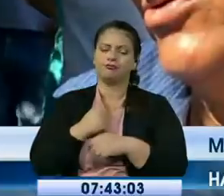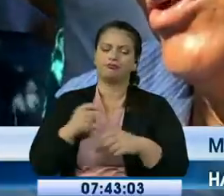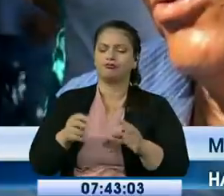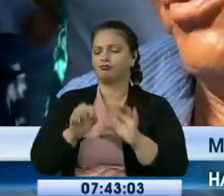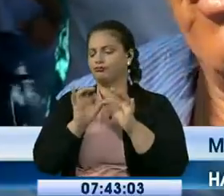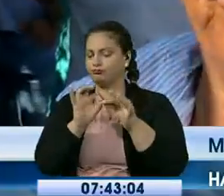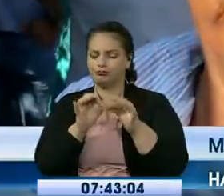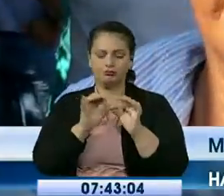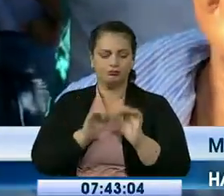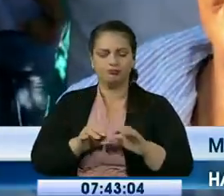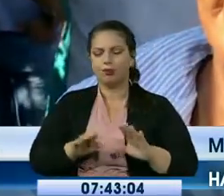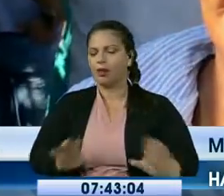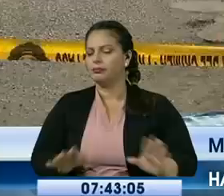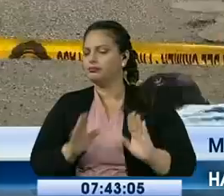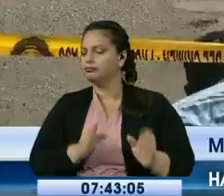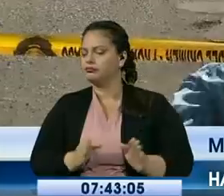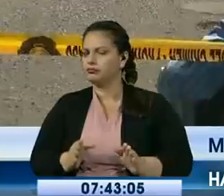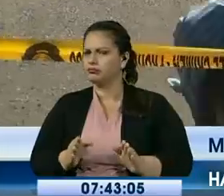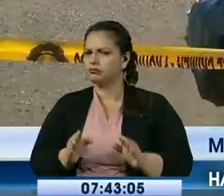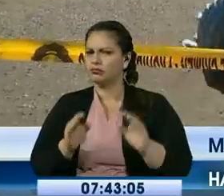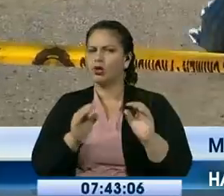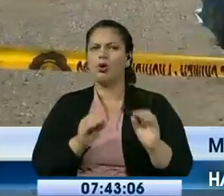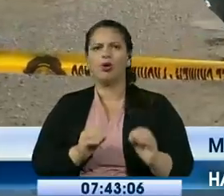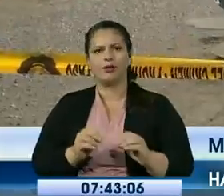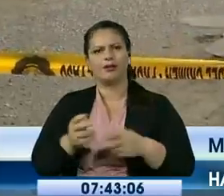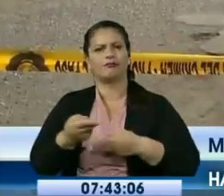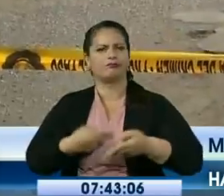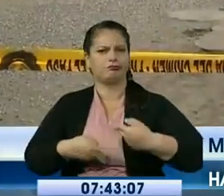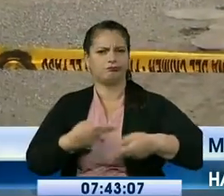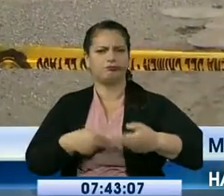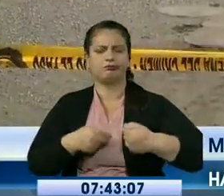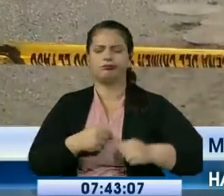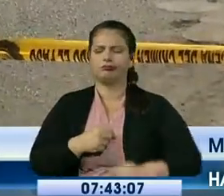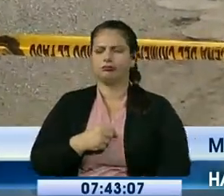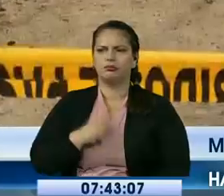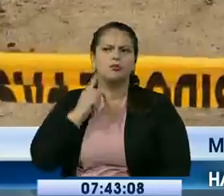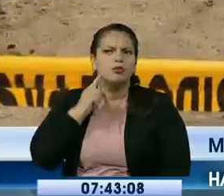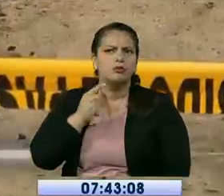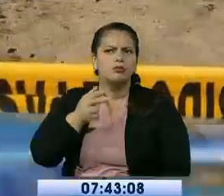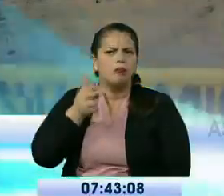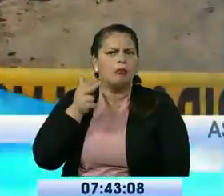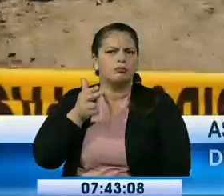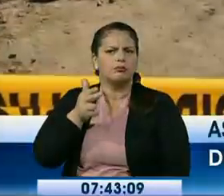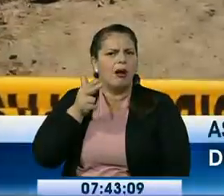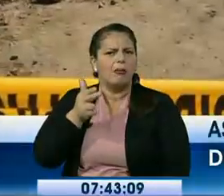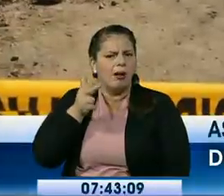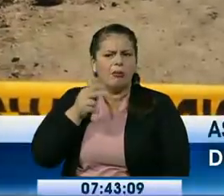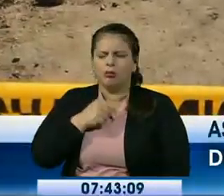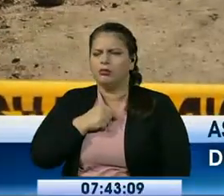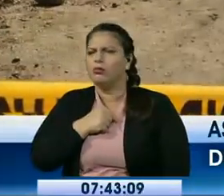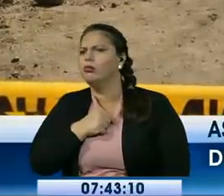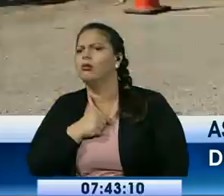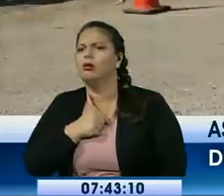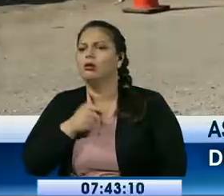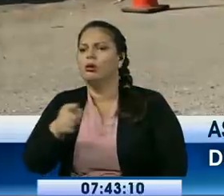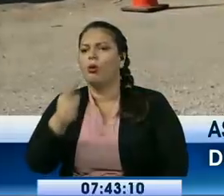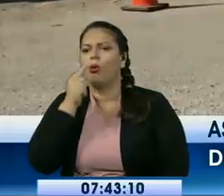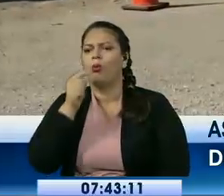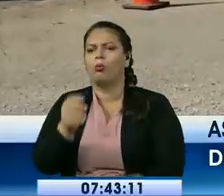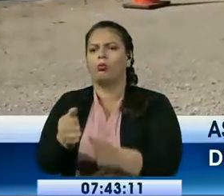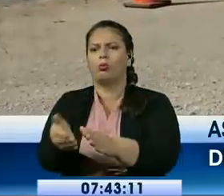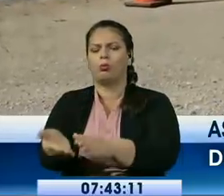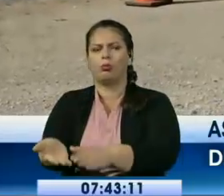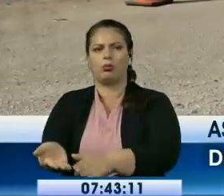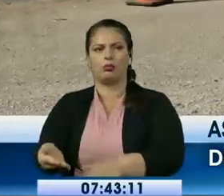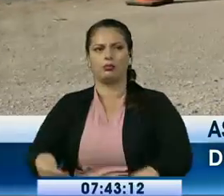no se supo por qué se dio. Según familiares, el occiso habría construido un puente de madera en el canal de Zarumilla con el fin